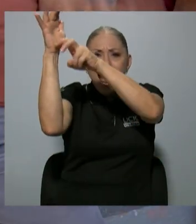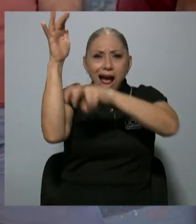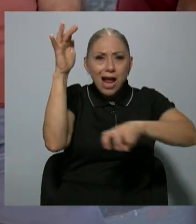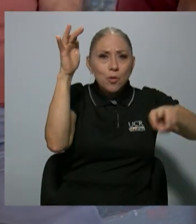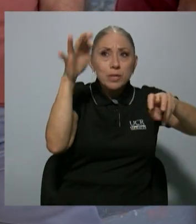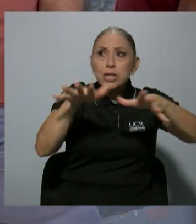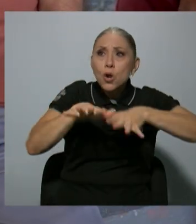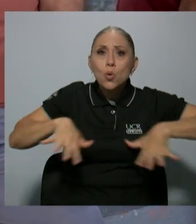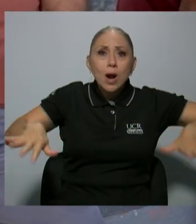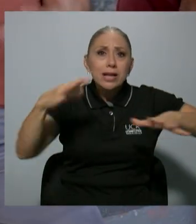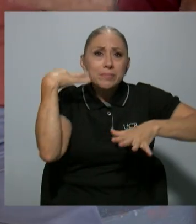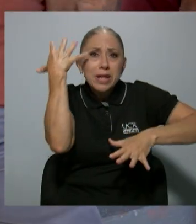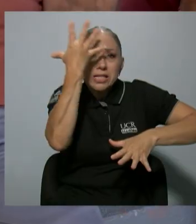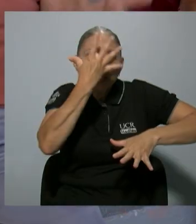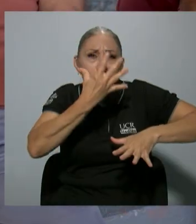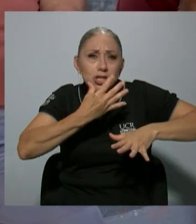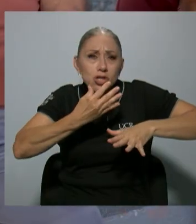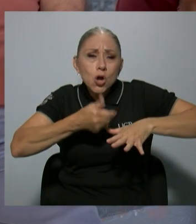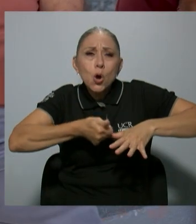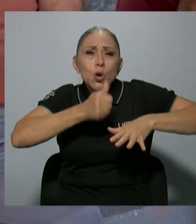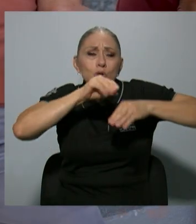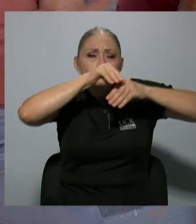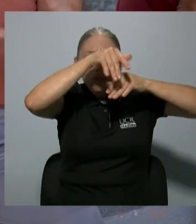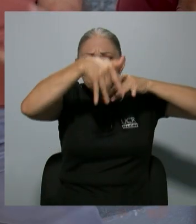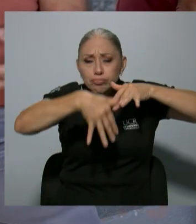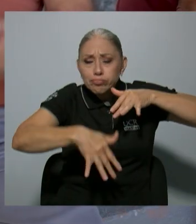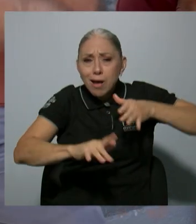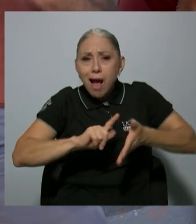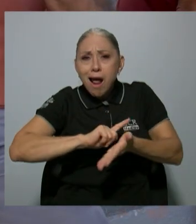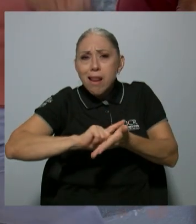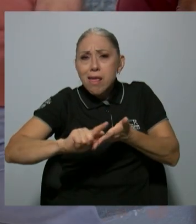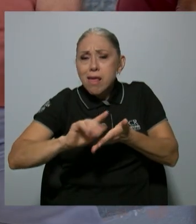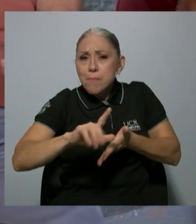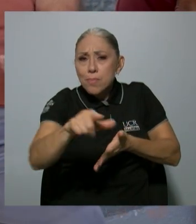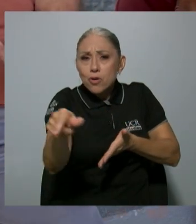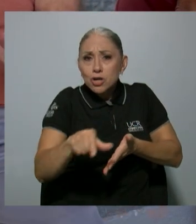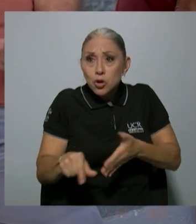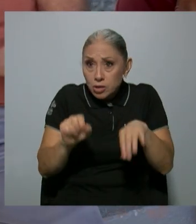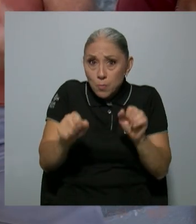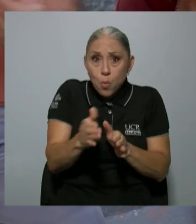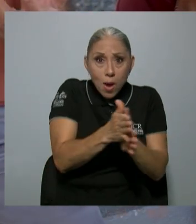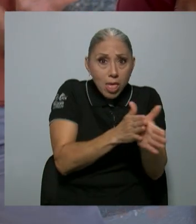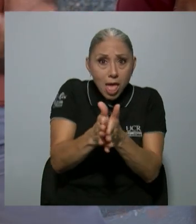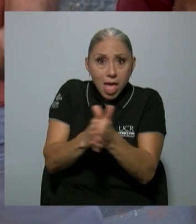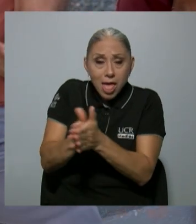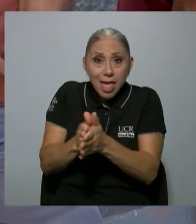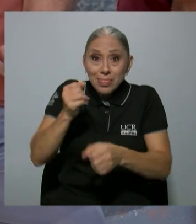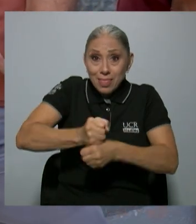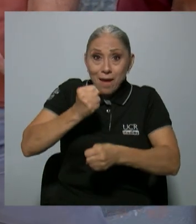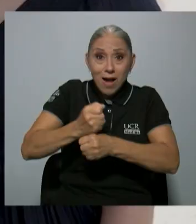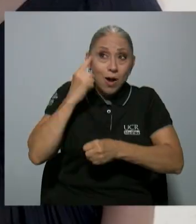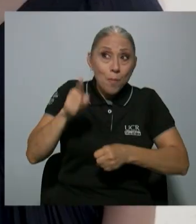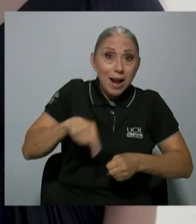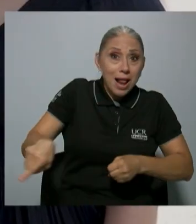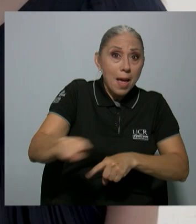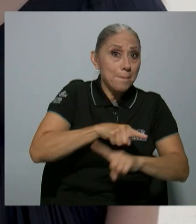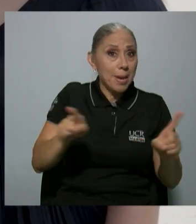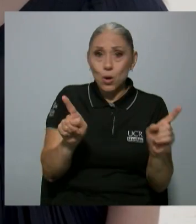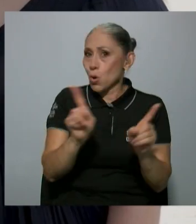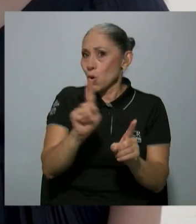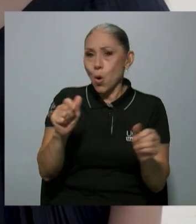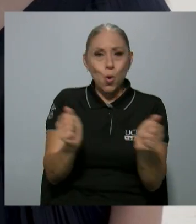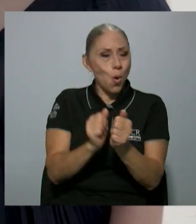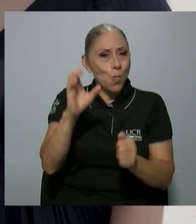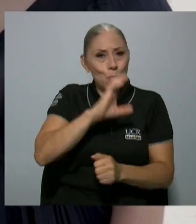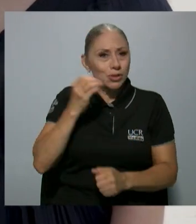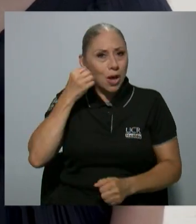muy limpio. Se puede utilizar de otra manera para que haya recursos para el pueblo, trabajo para el pueblo, pero ya no necesariamente extrayendo oro. Teniendo tanta